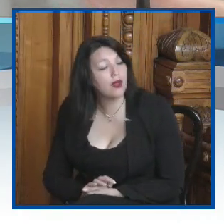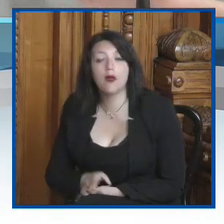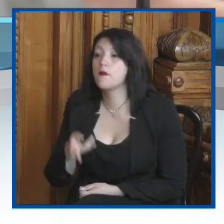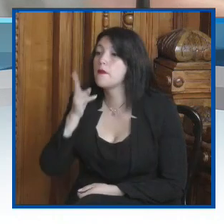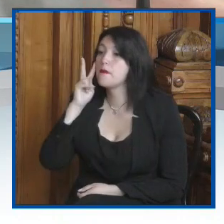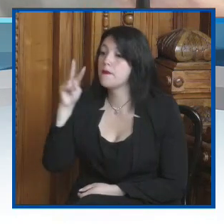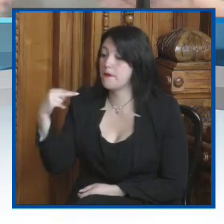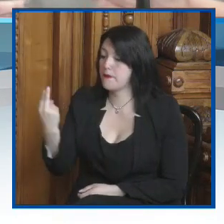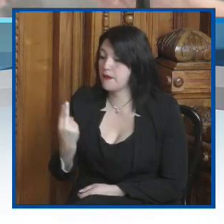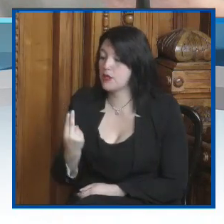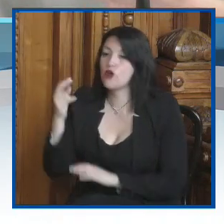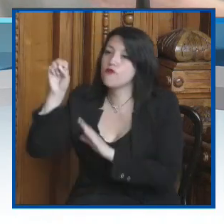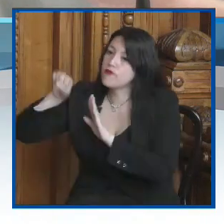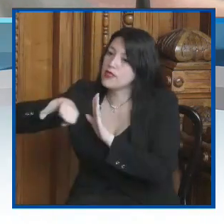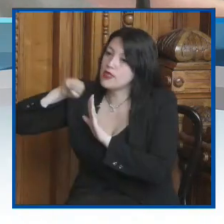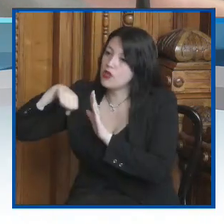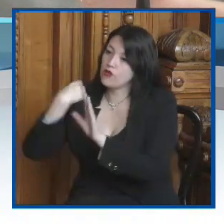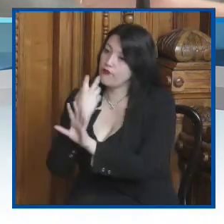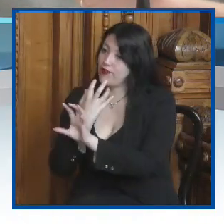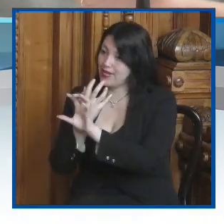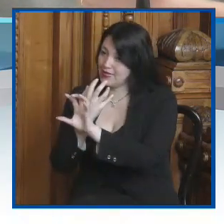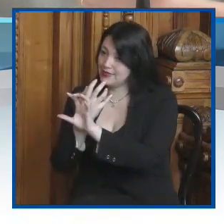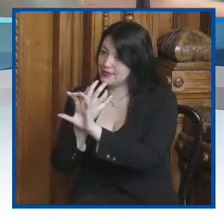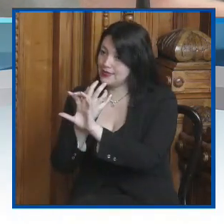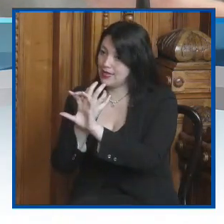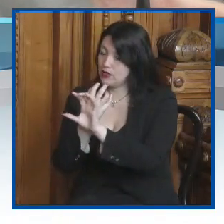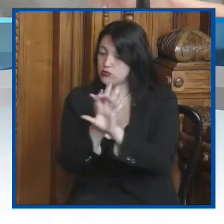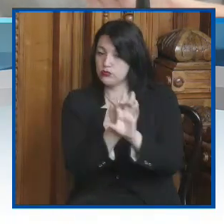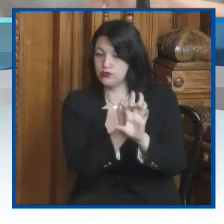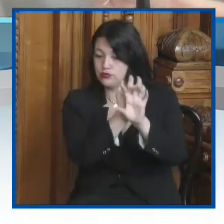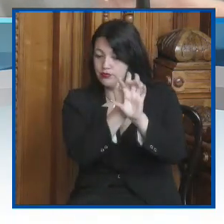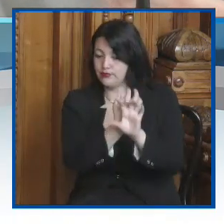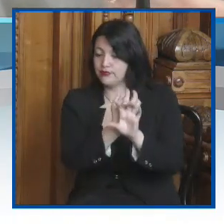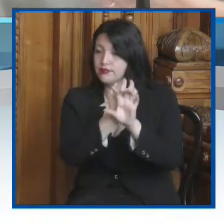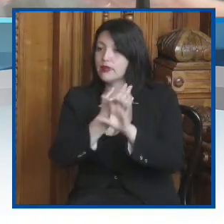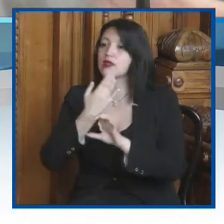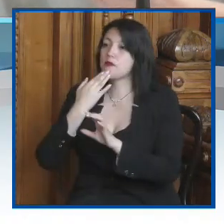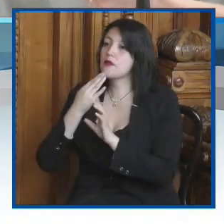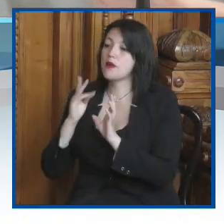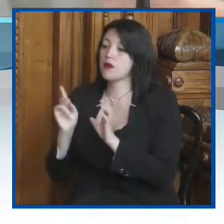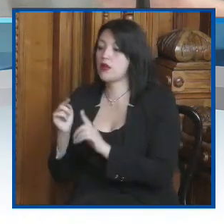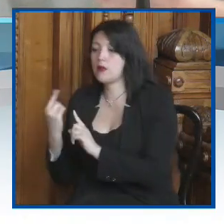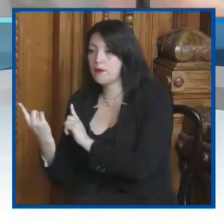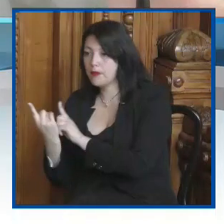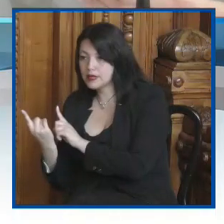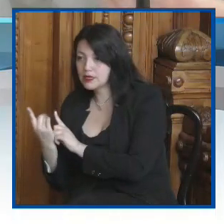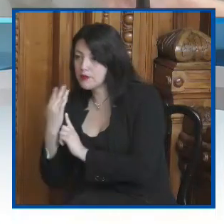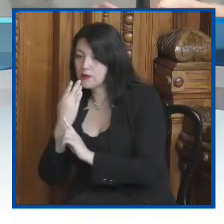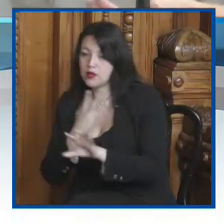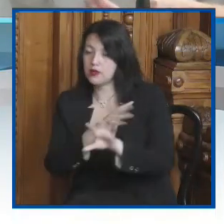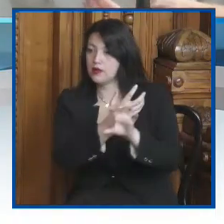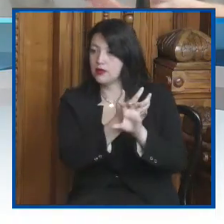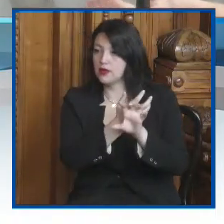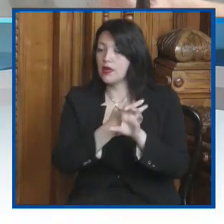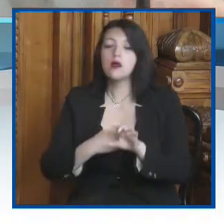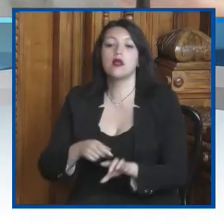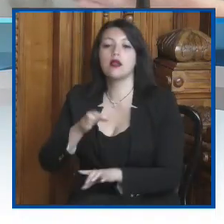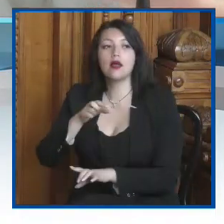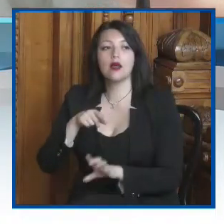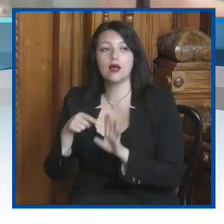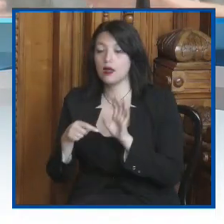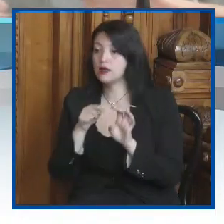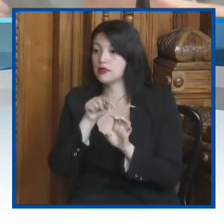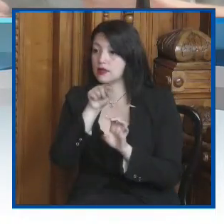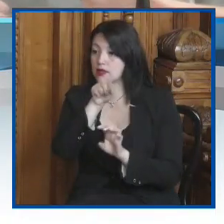viéndonos, nosotros hacemos mucho videoconferencia también, pero, y muchas audiencias presenciales, pero si la persona que es la destinataria nos